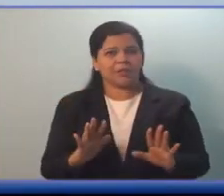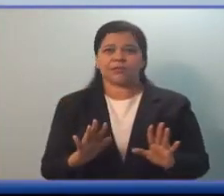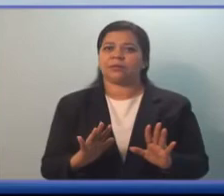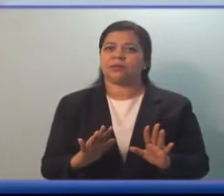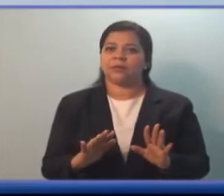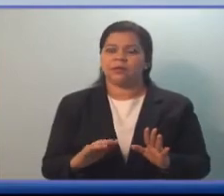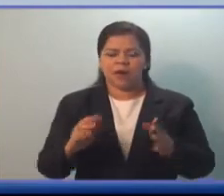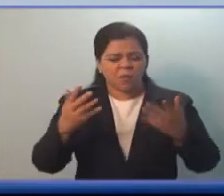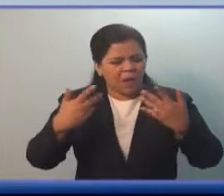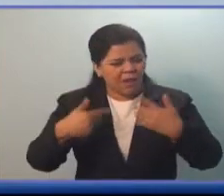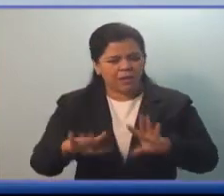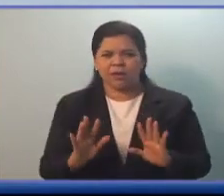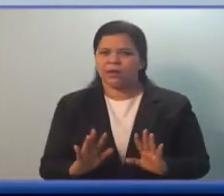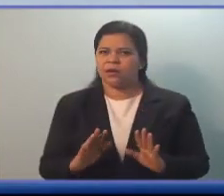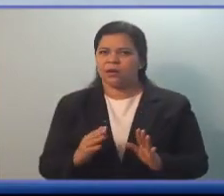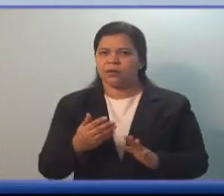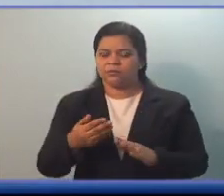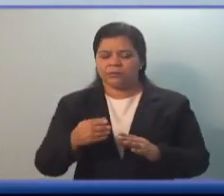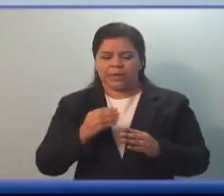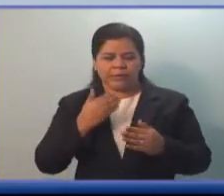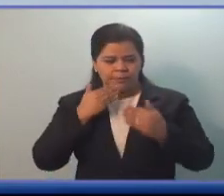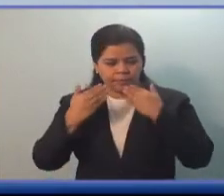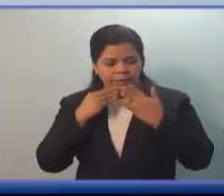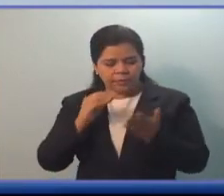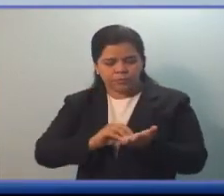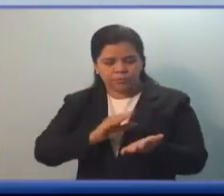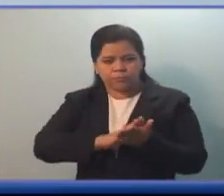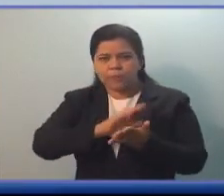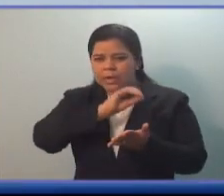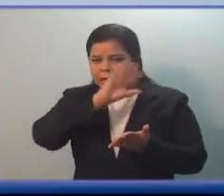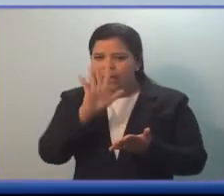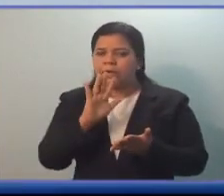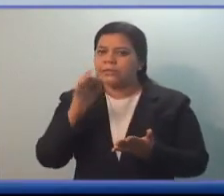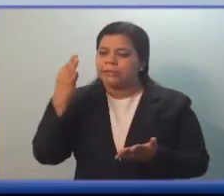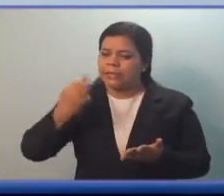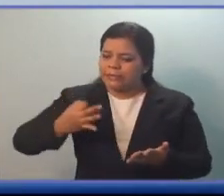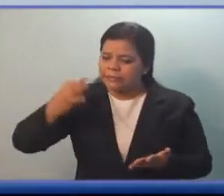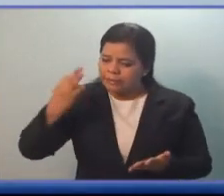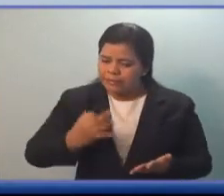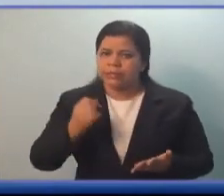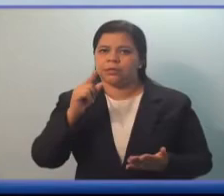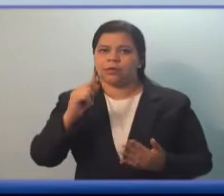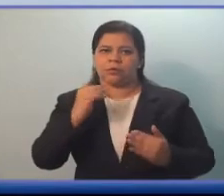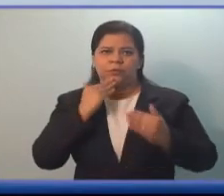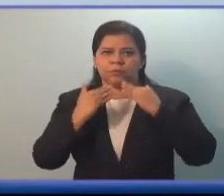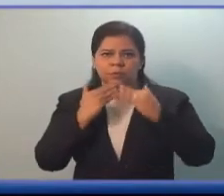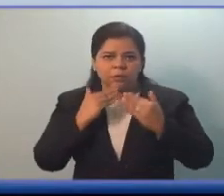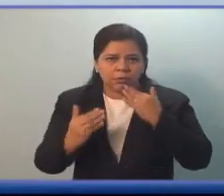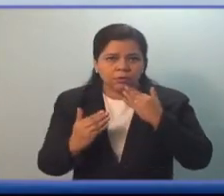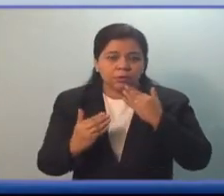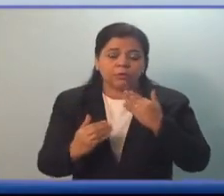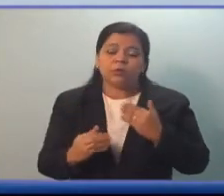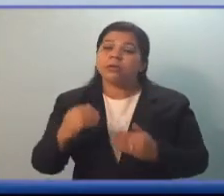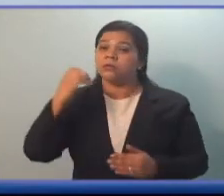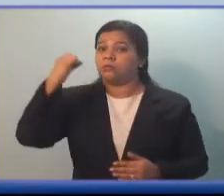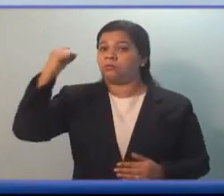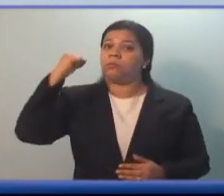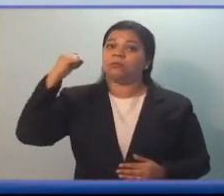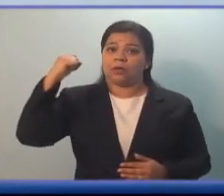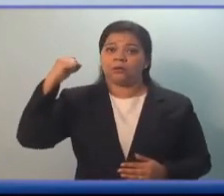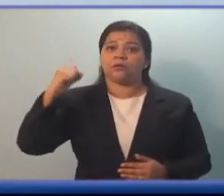incluso por muy clara que sea, se debe de interpretar. Entonces eso es bien importante, ¿verdad?, en las resoluciones.